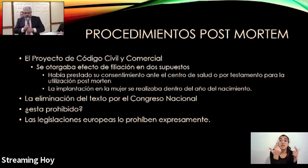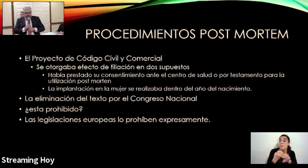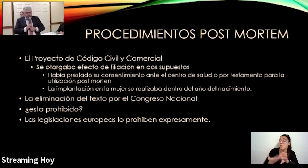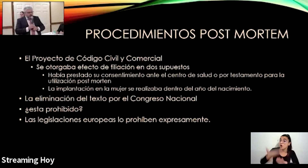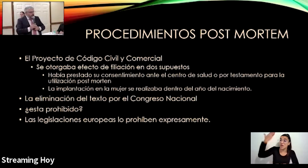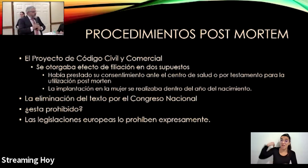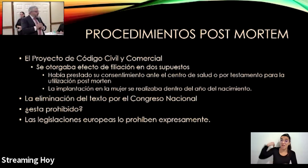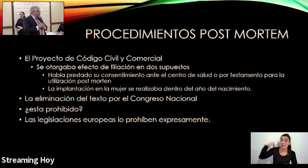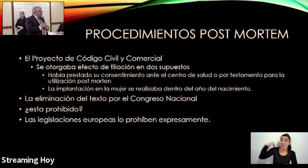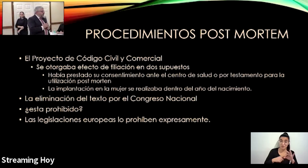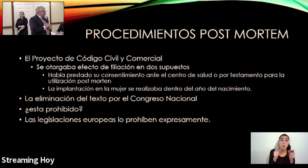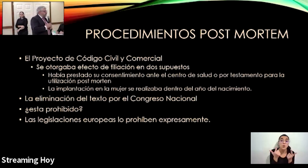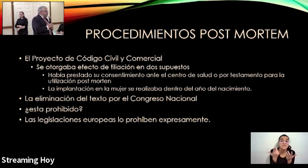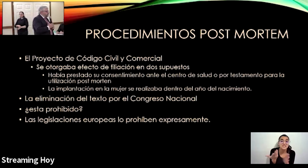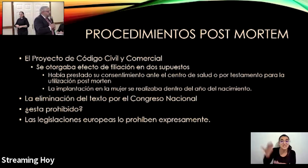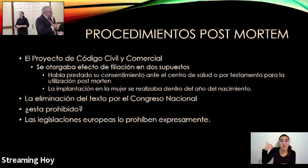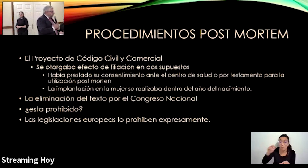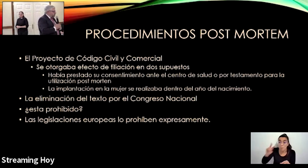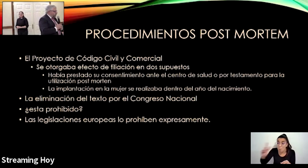suceder.